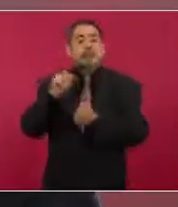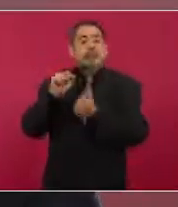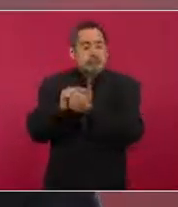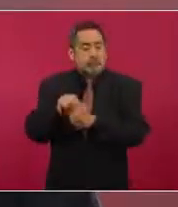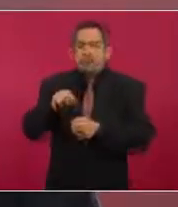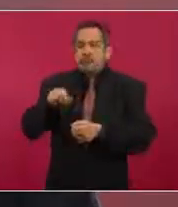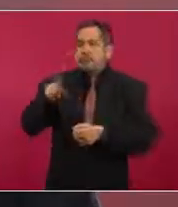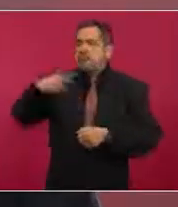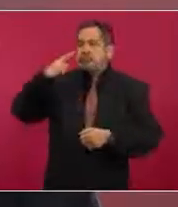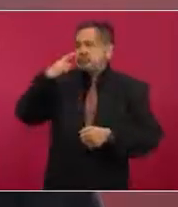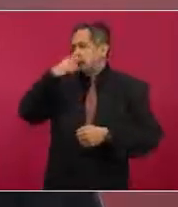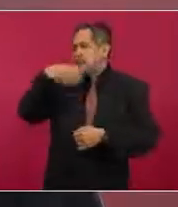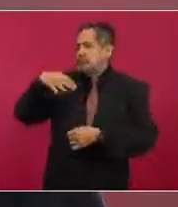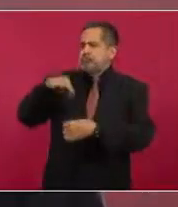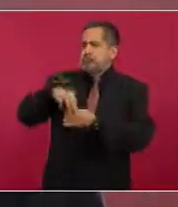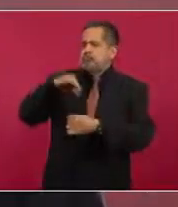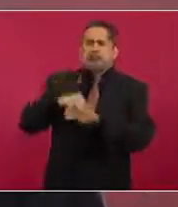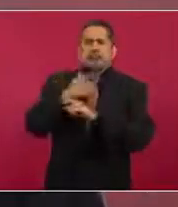democracia.